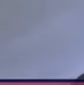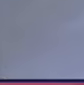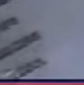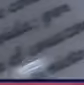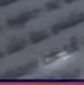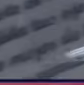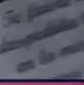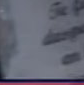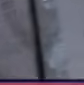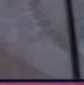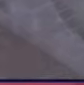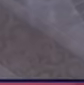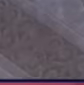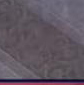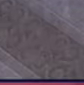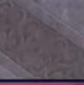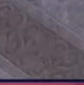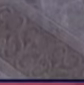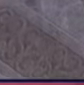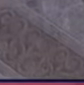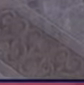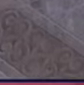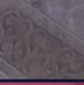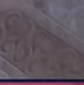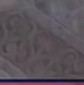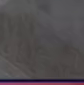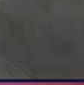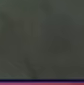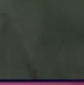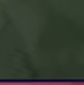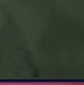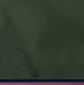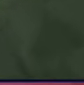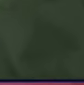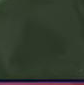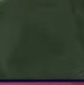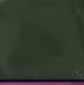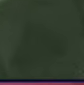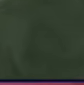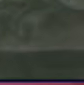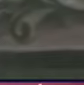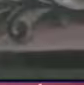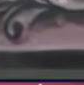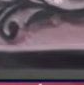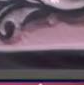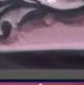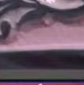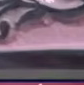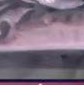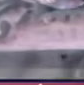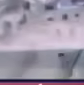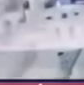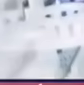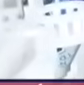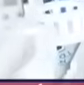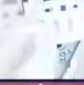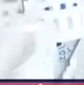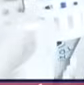650, 850, también así en bronce le sale unos 2500, le sale.